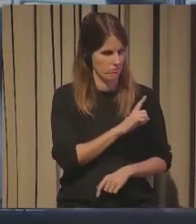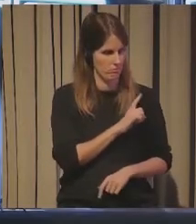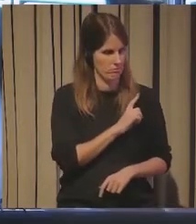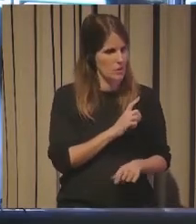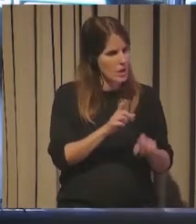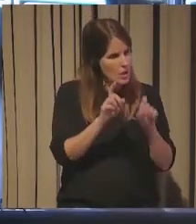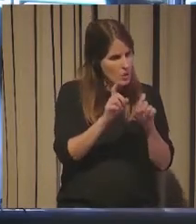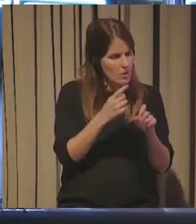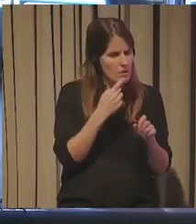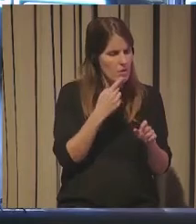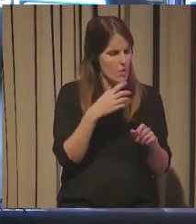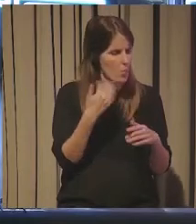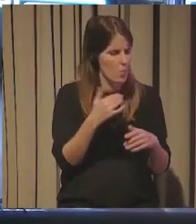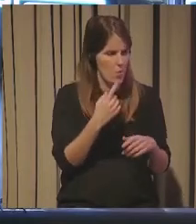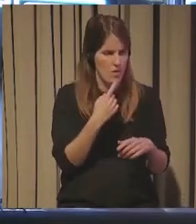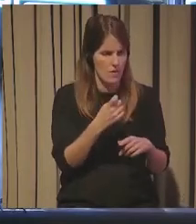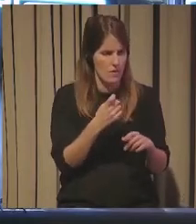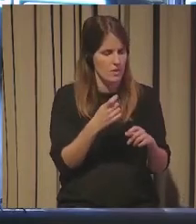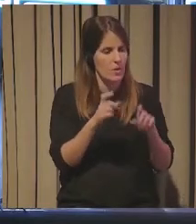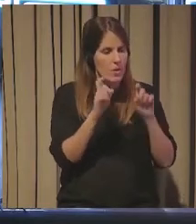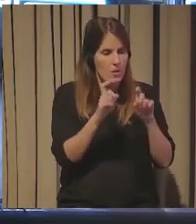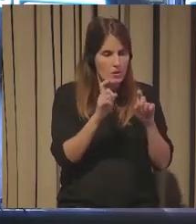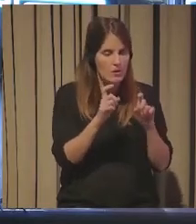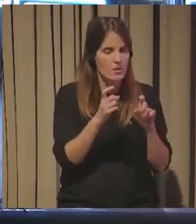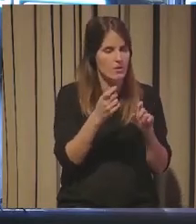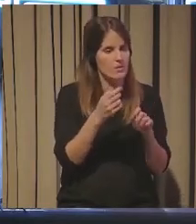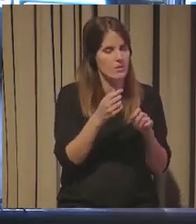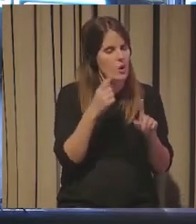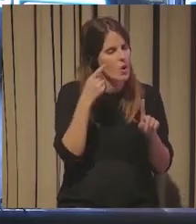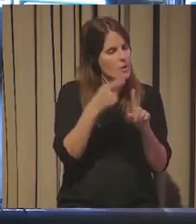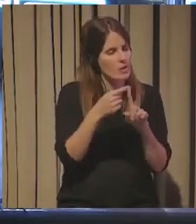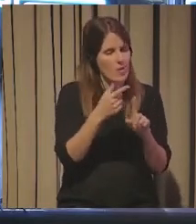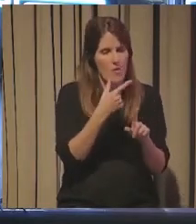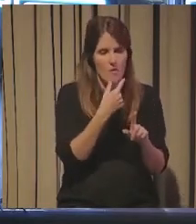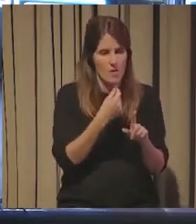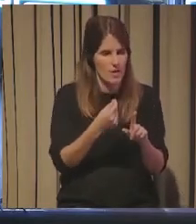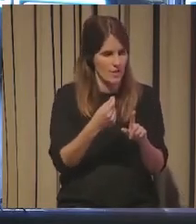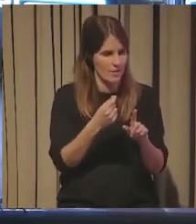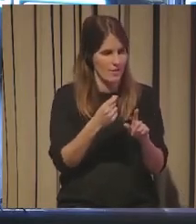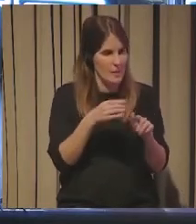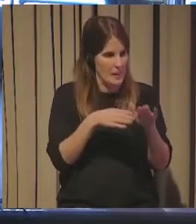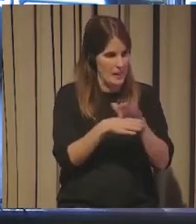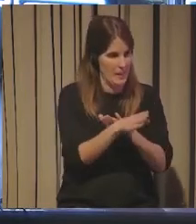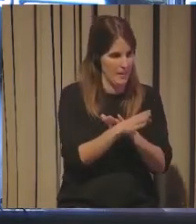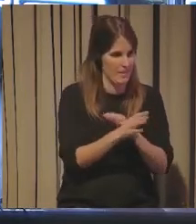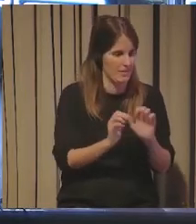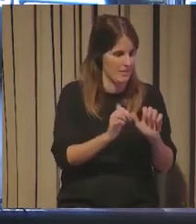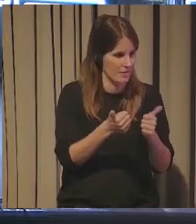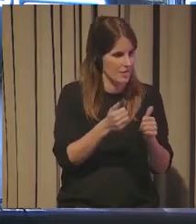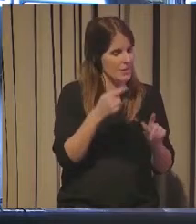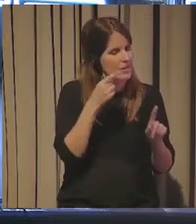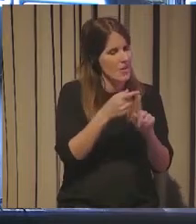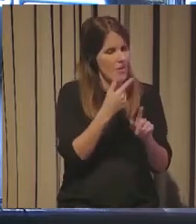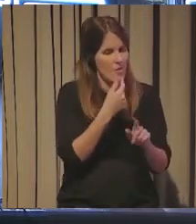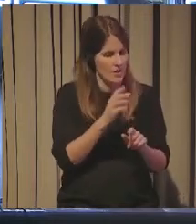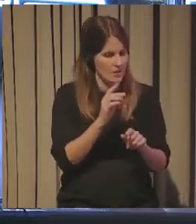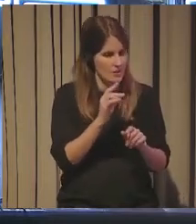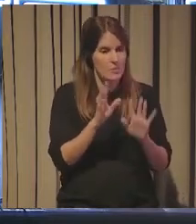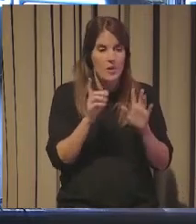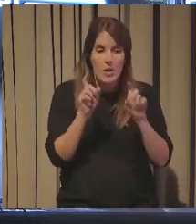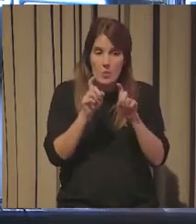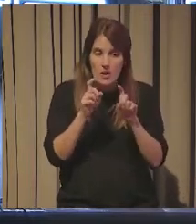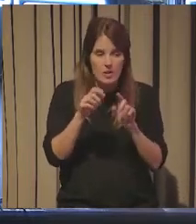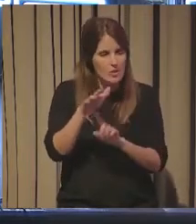objetivo difícil. Los objetivos fáciles son donde puedes entrar con facilidad, pero la educación